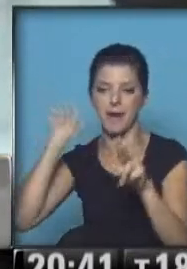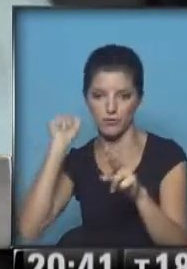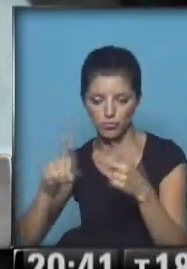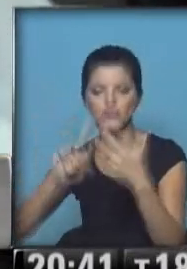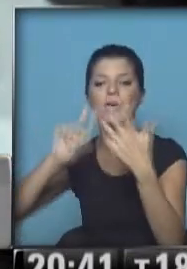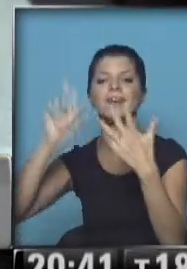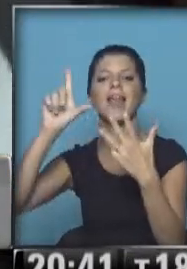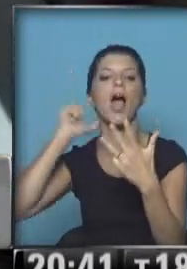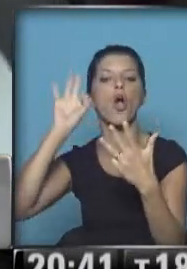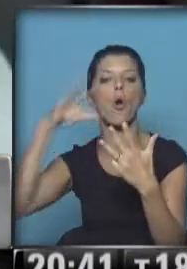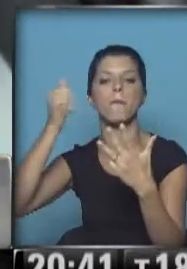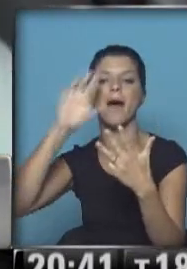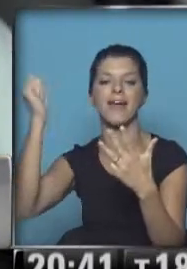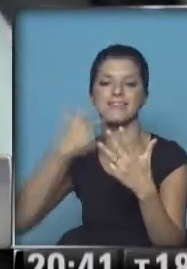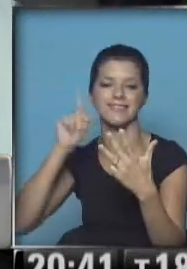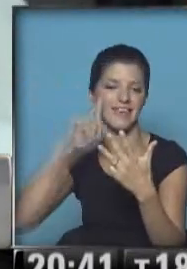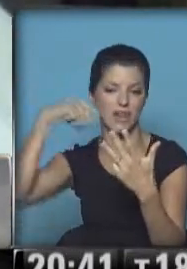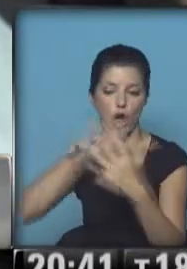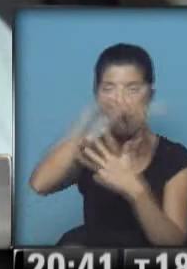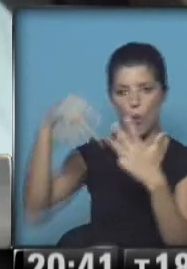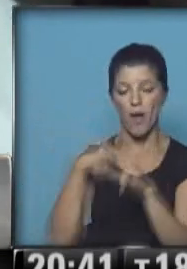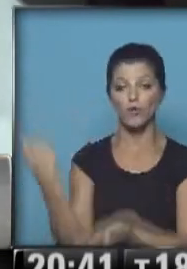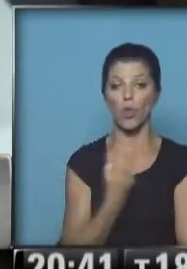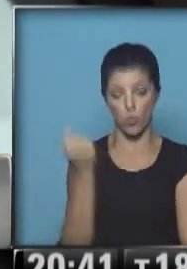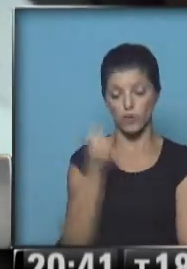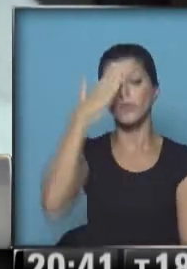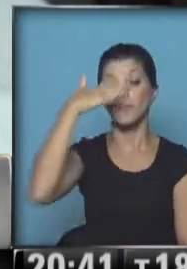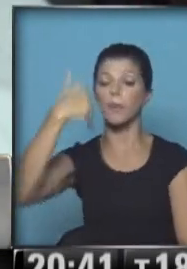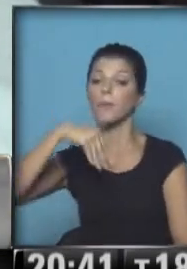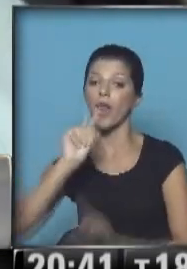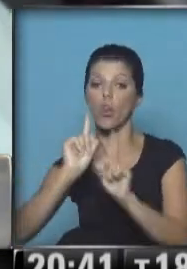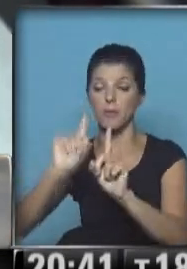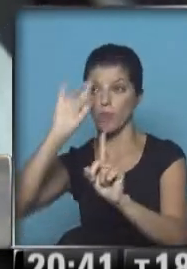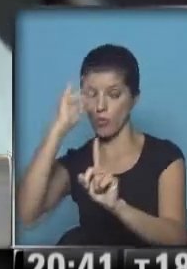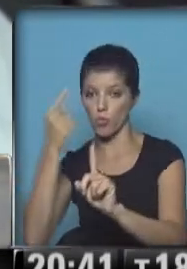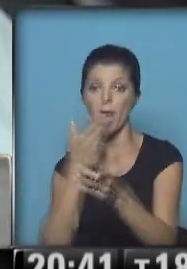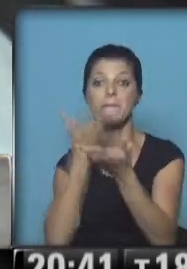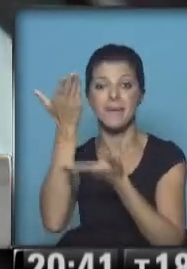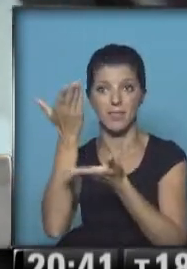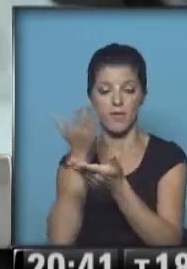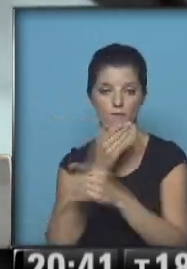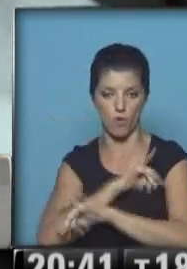Marcino. Otro tanto sucederá con las autoridades uruguayas.